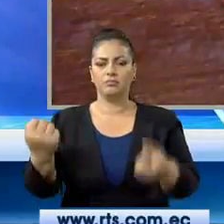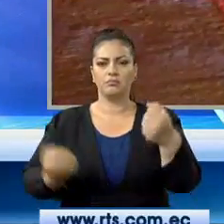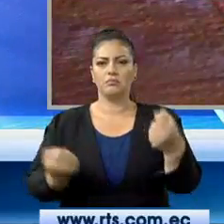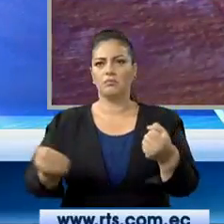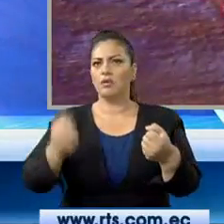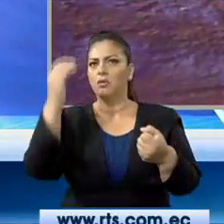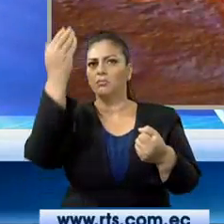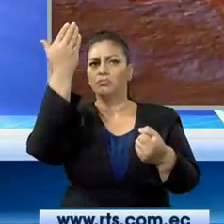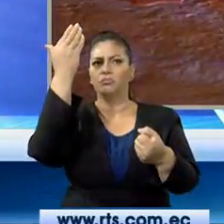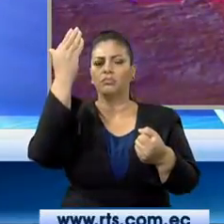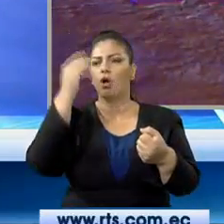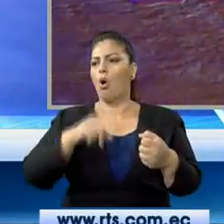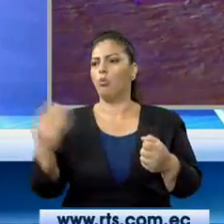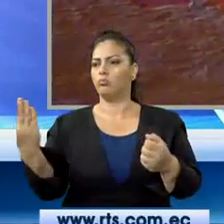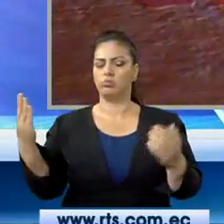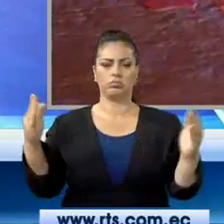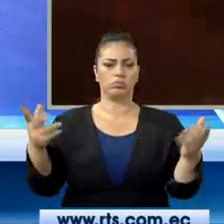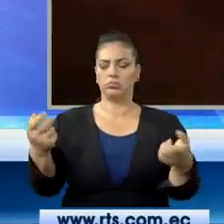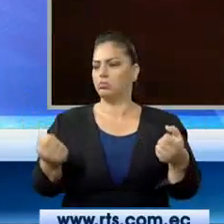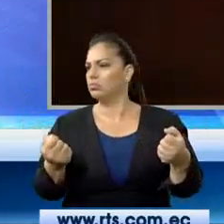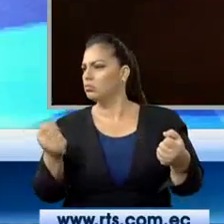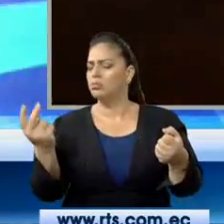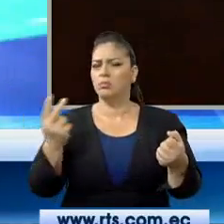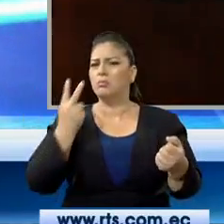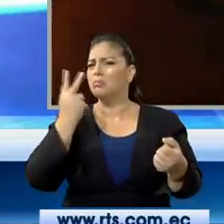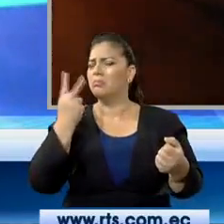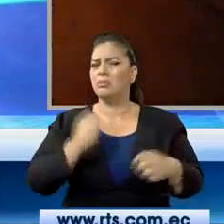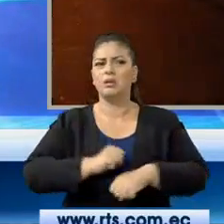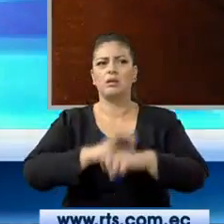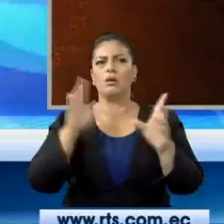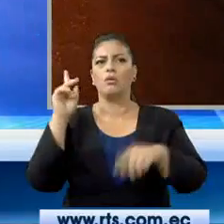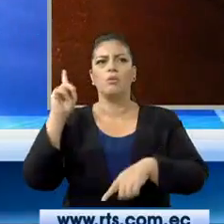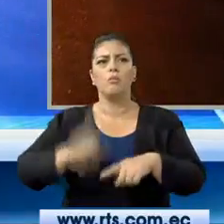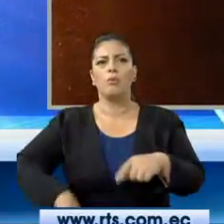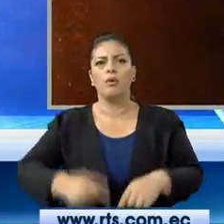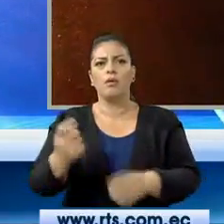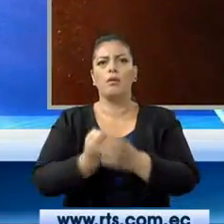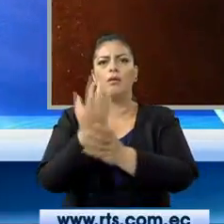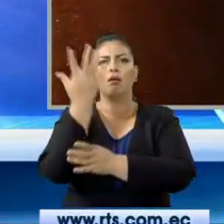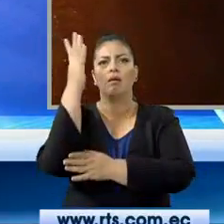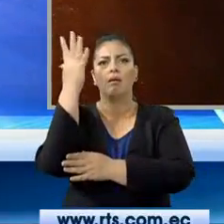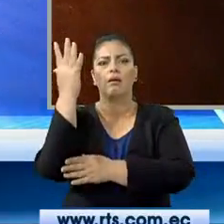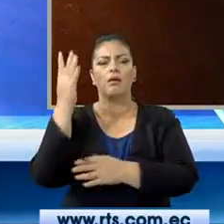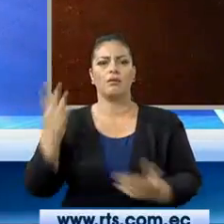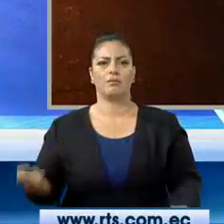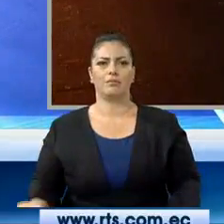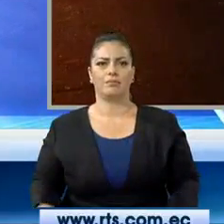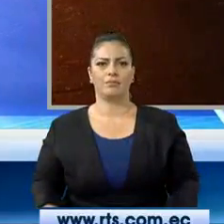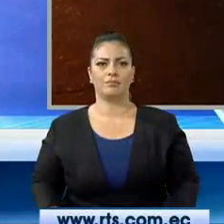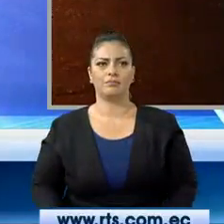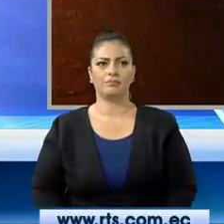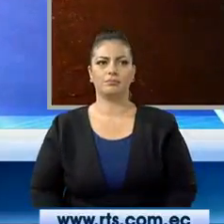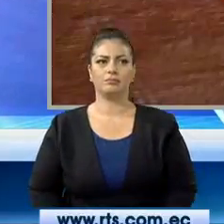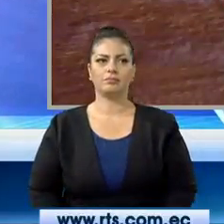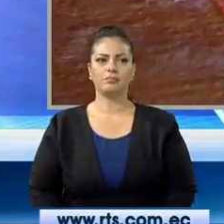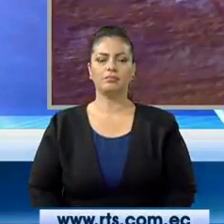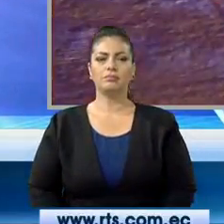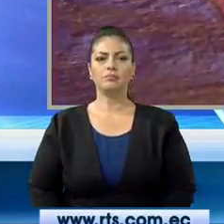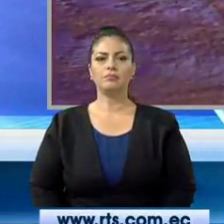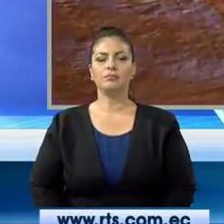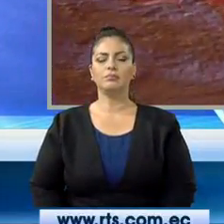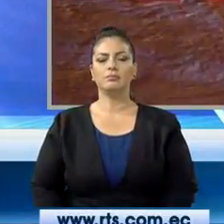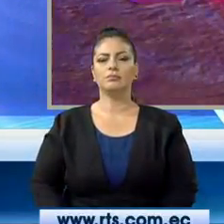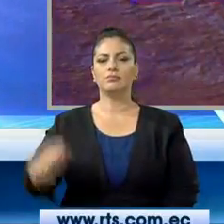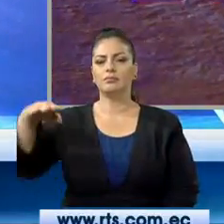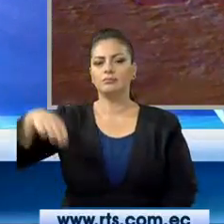sabes qué carro viene a lo que tú vas a derivarte a la otra avenida. Y si vas a entrar y quieres mirar adelante y vas a entrar así,